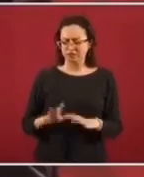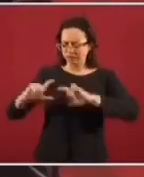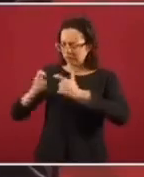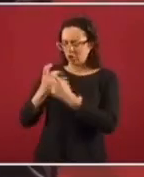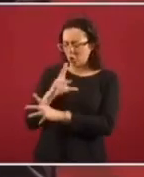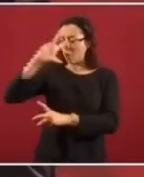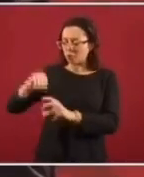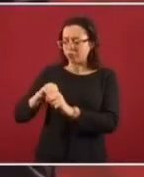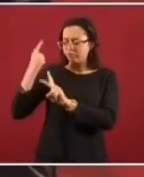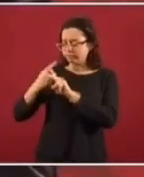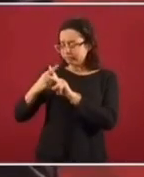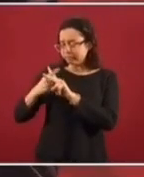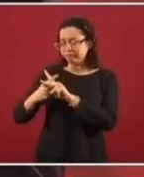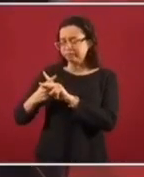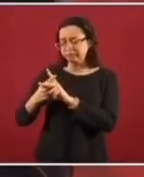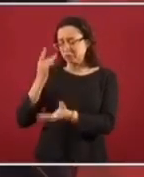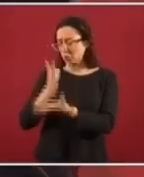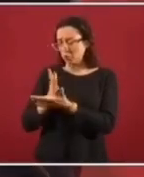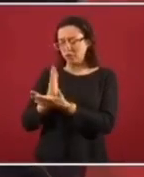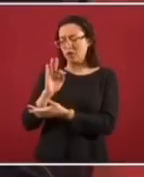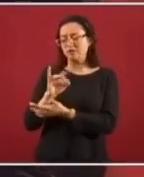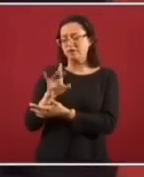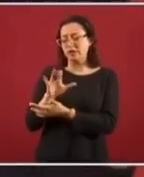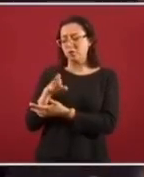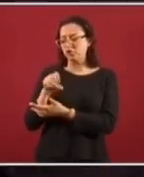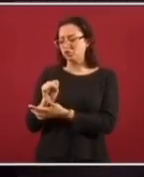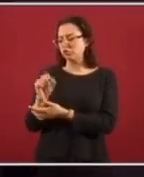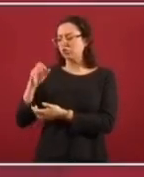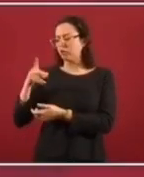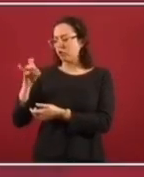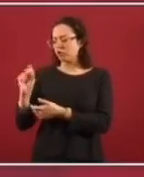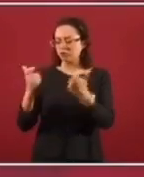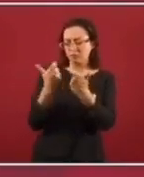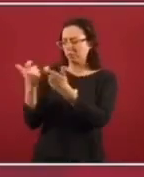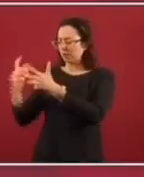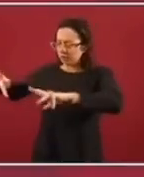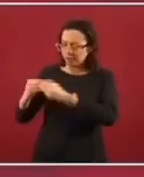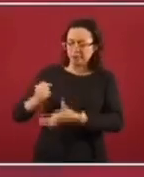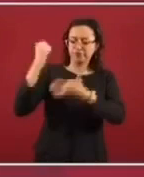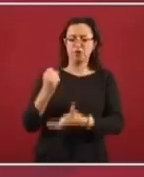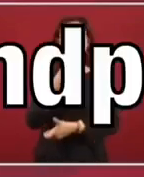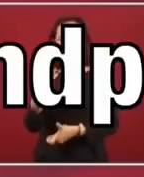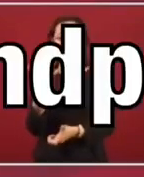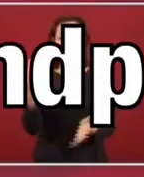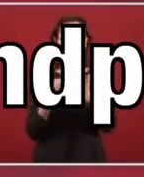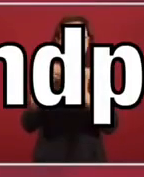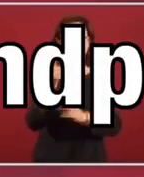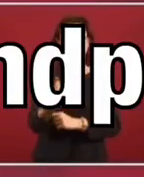total, solo de fideicomisos y de fondos, alrededor de 250 mil millones de pesos.